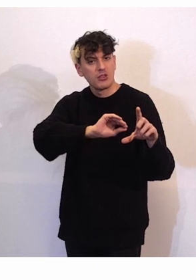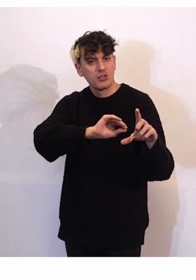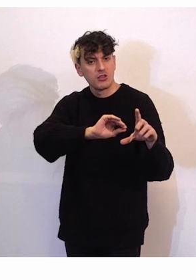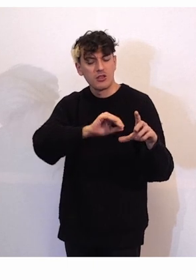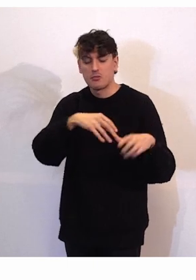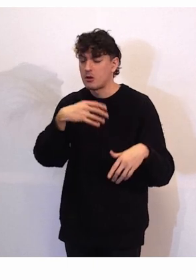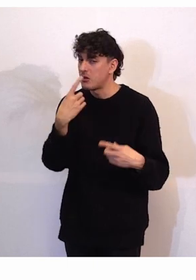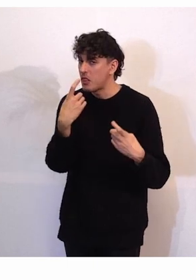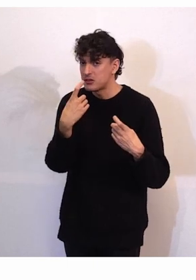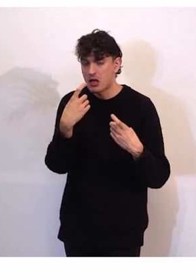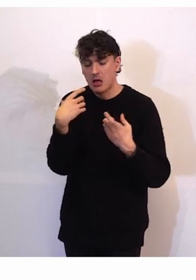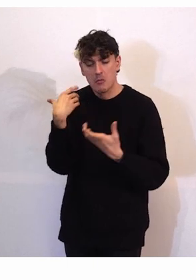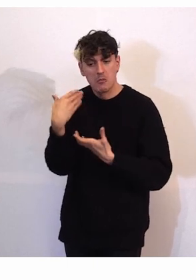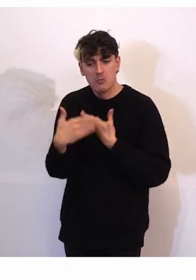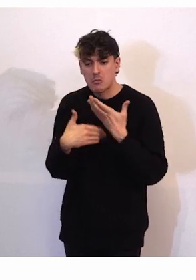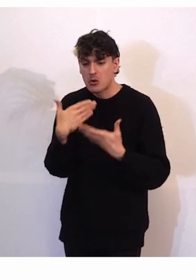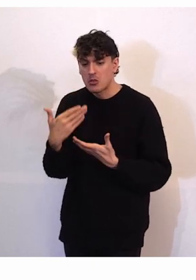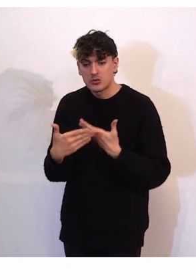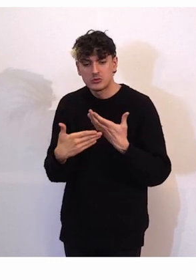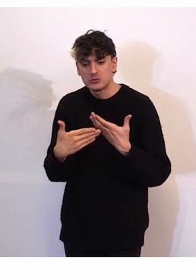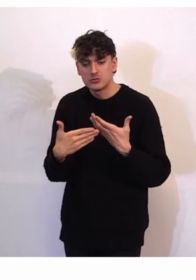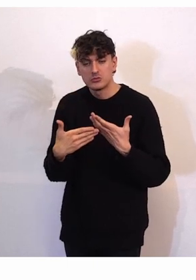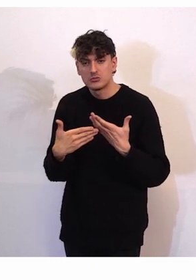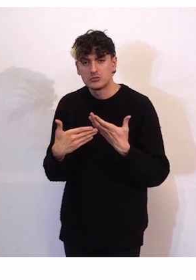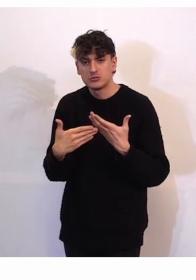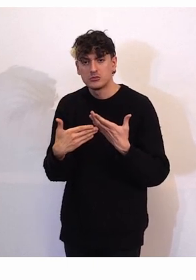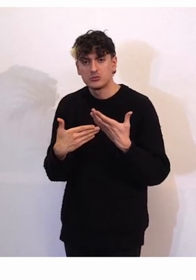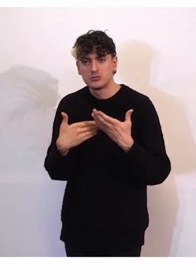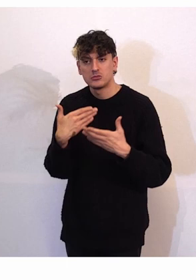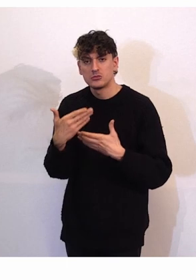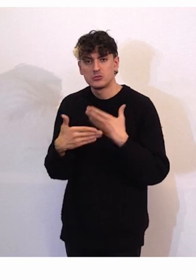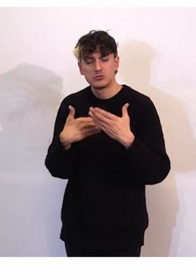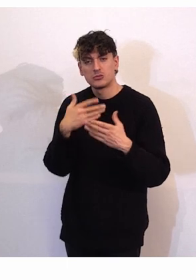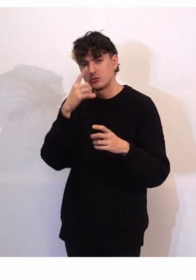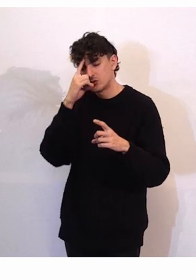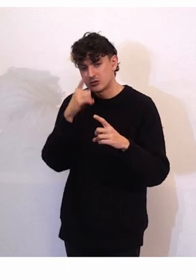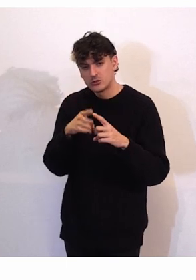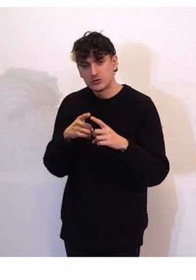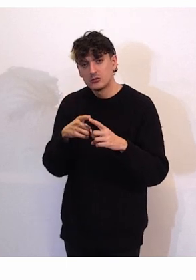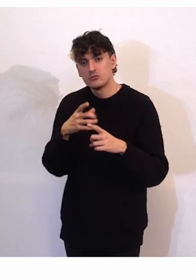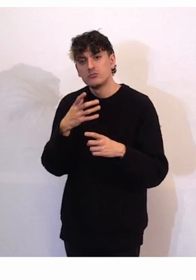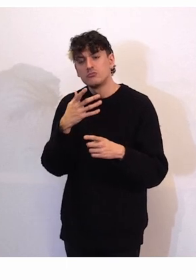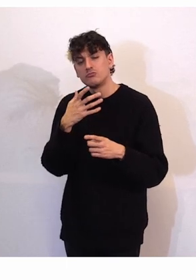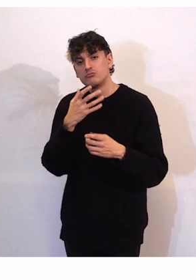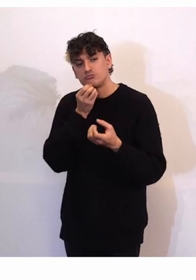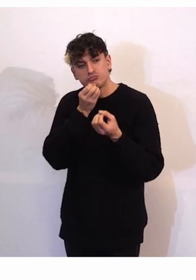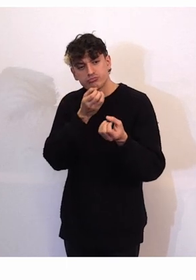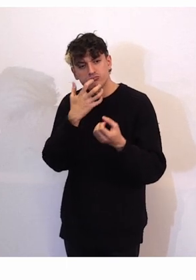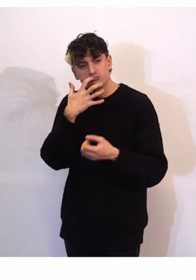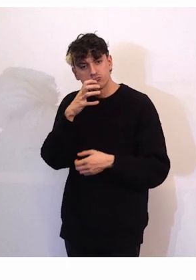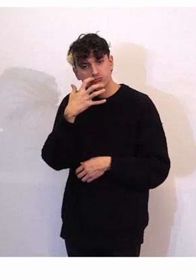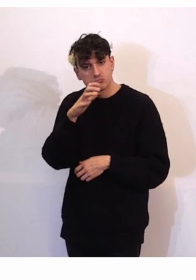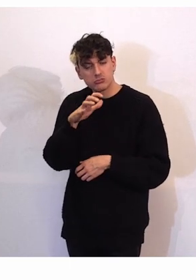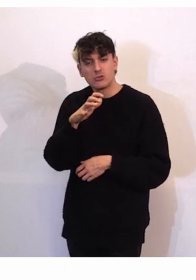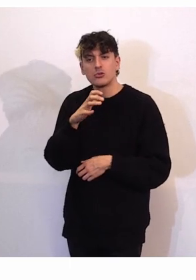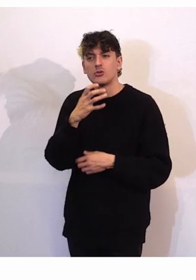que ella llegue a procesar. O sea, hay que darle un tiempo para que ella procese. Que es la manía que tenemos muchas veces cuando hablamos con